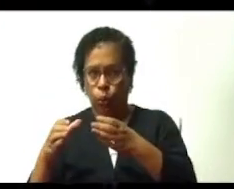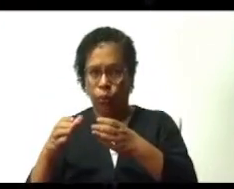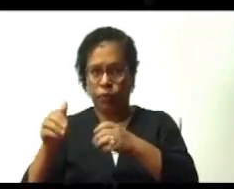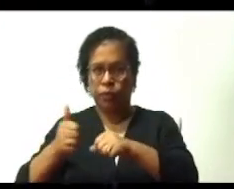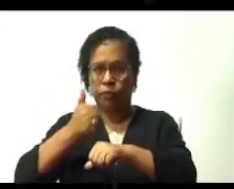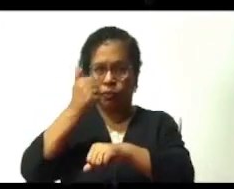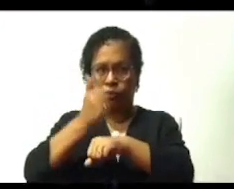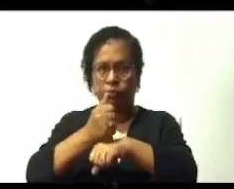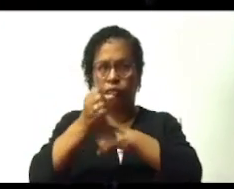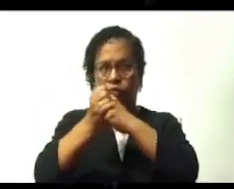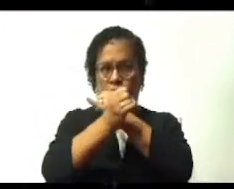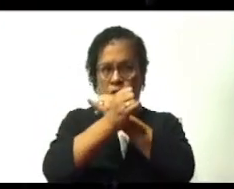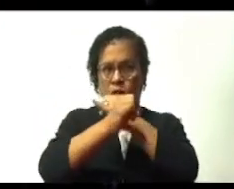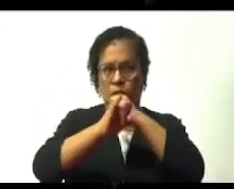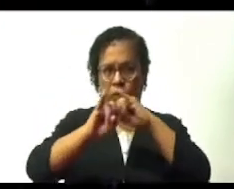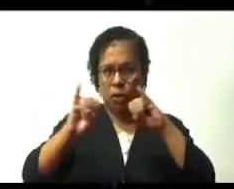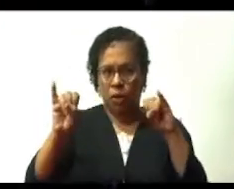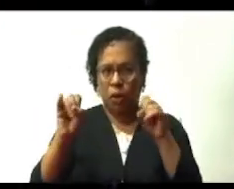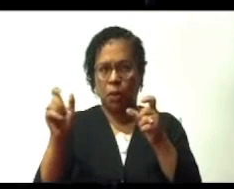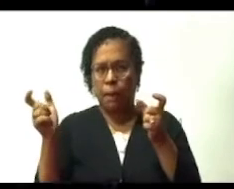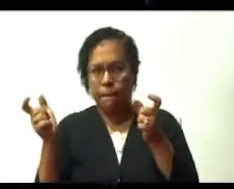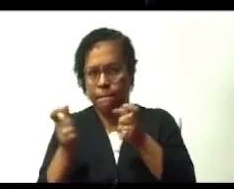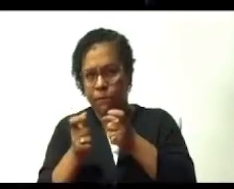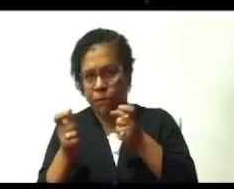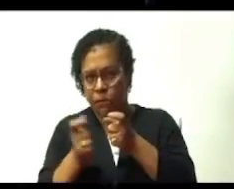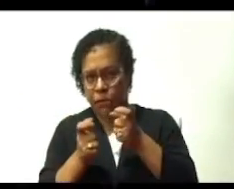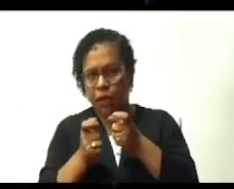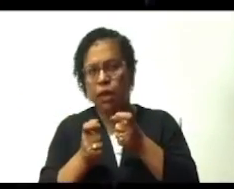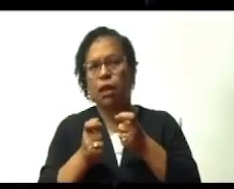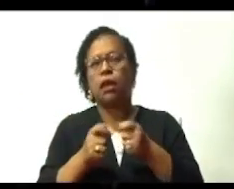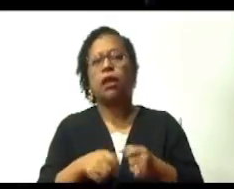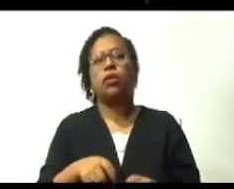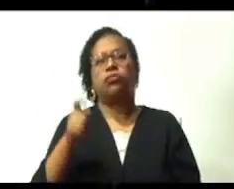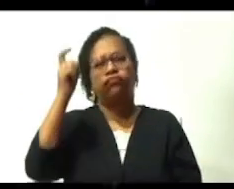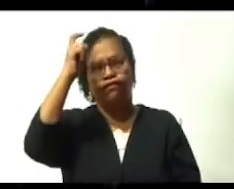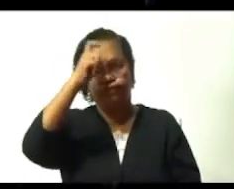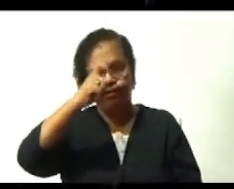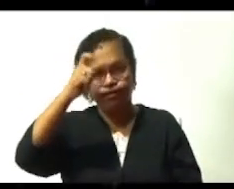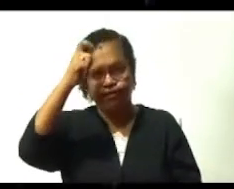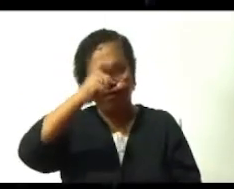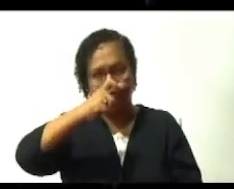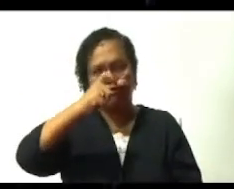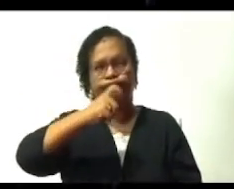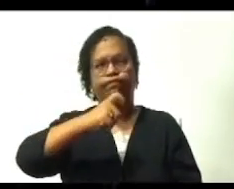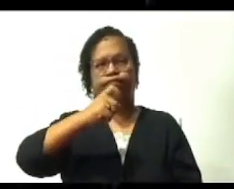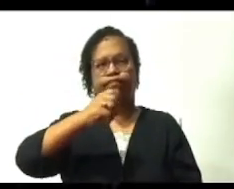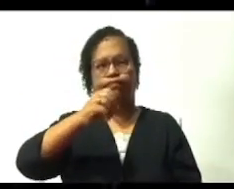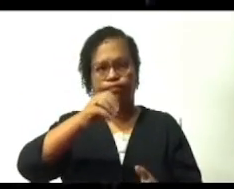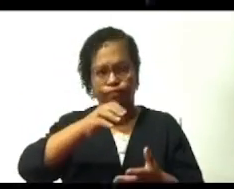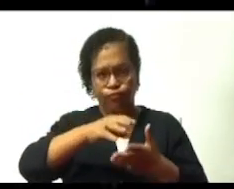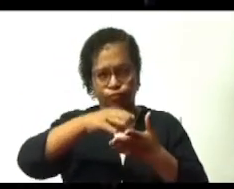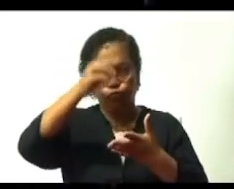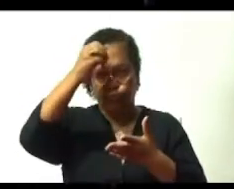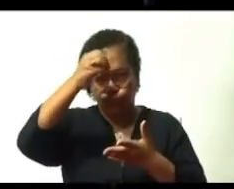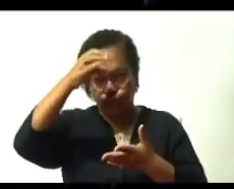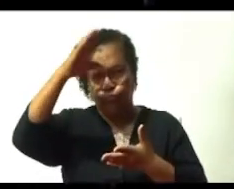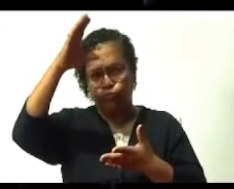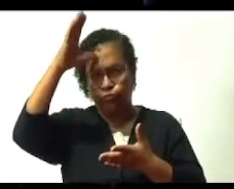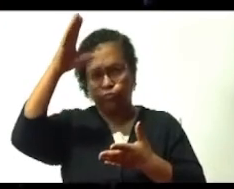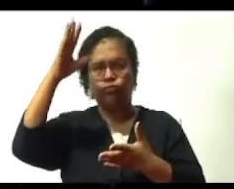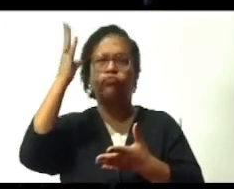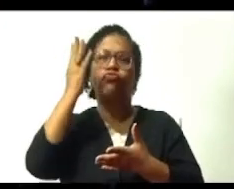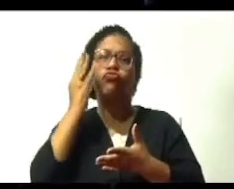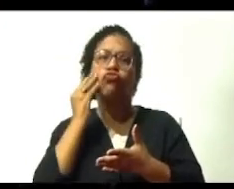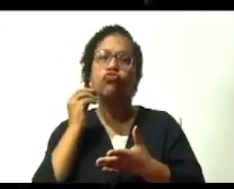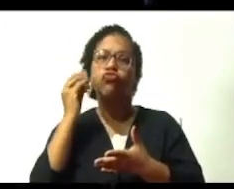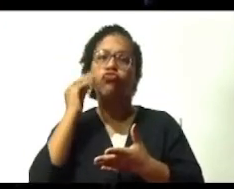con criterio, con conocimiento, con experiencia de 18 años, vamos a